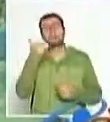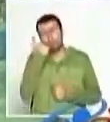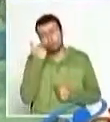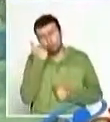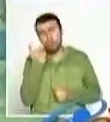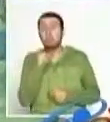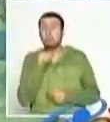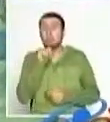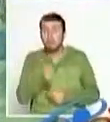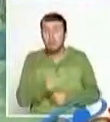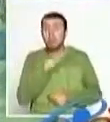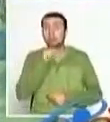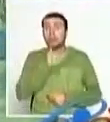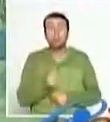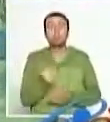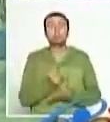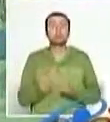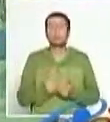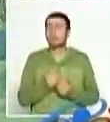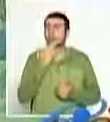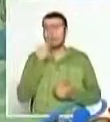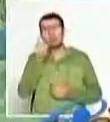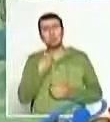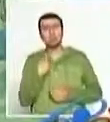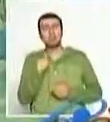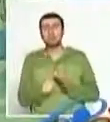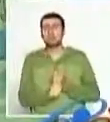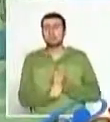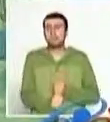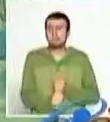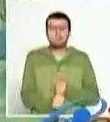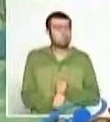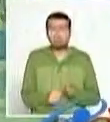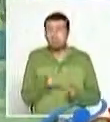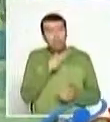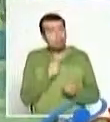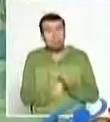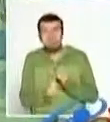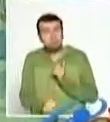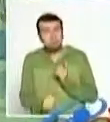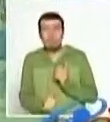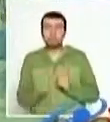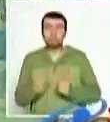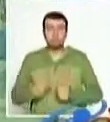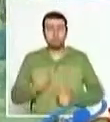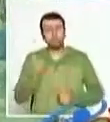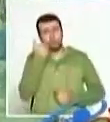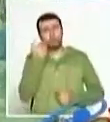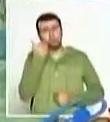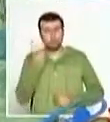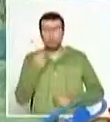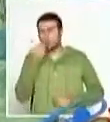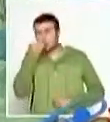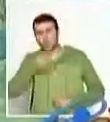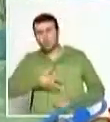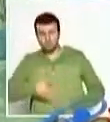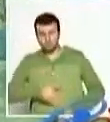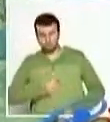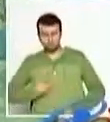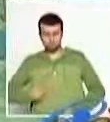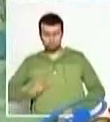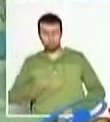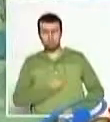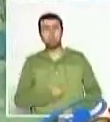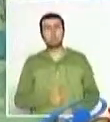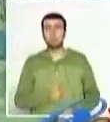intoxicación. Una persona estreñida está intoxicada. Entonces va una persona con dolor de cabeza y le tratan la